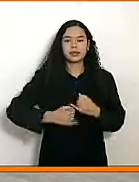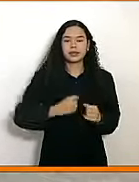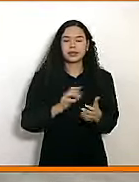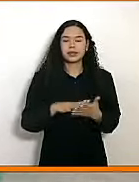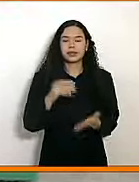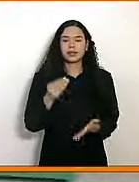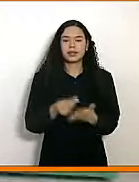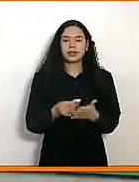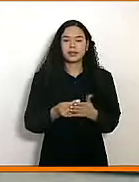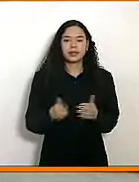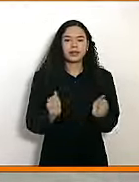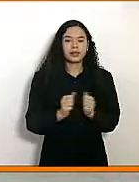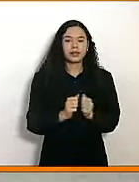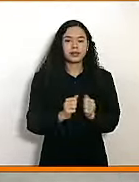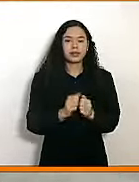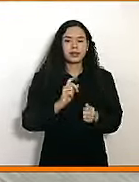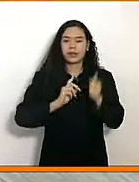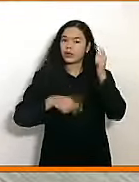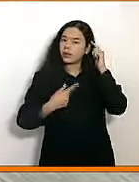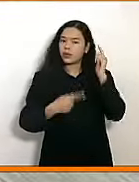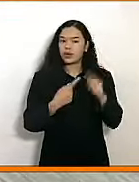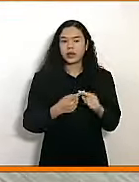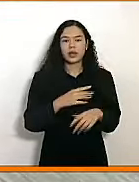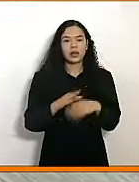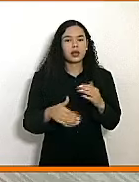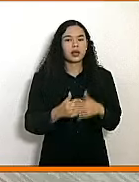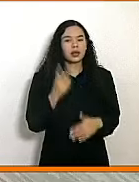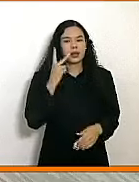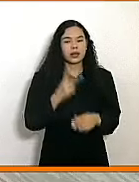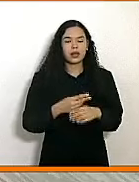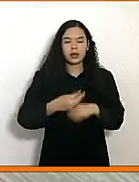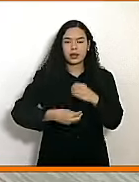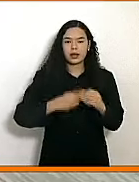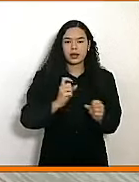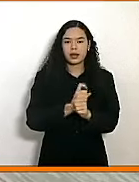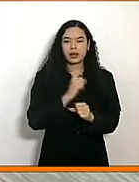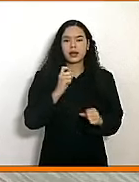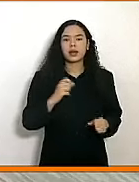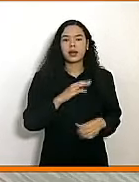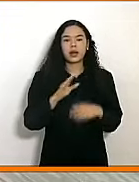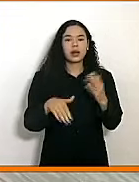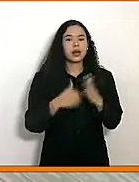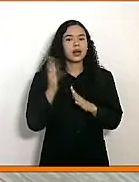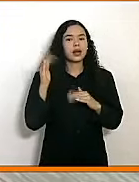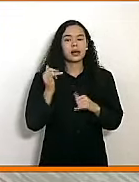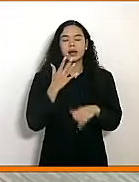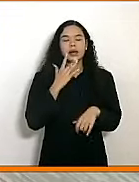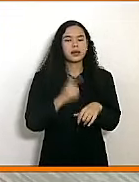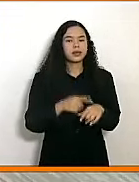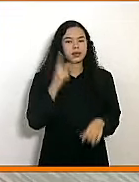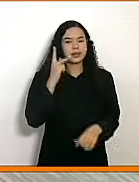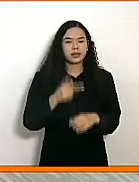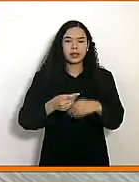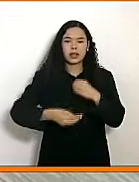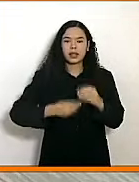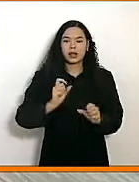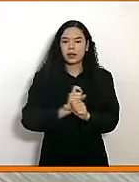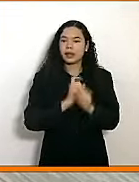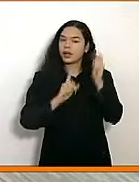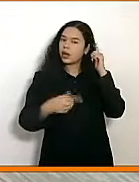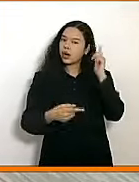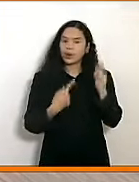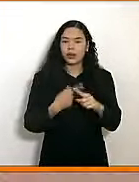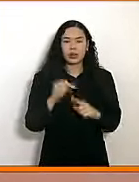a multiplicar tu premio junto a Multi X y conocer esta esfera favorecida. Muchísima suerte porque la esfera favorecida en Multi